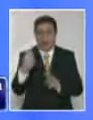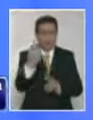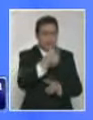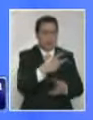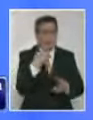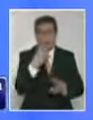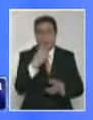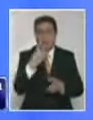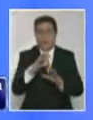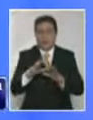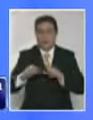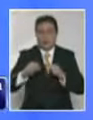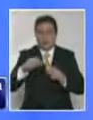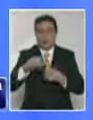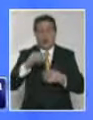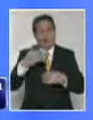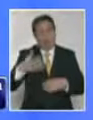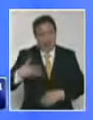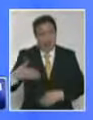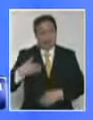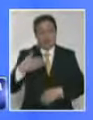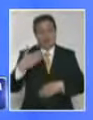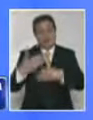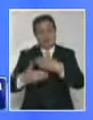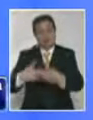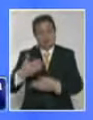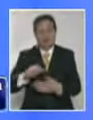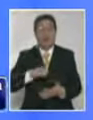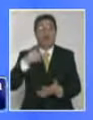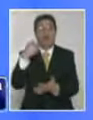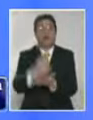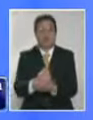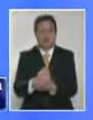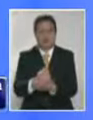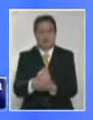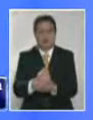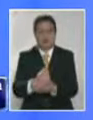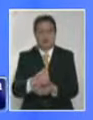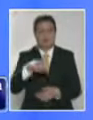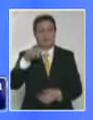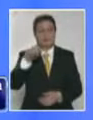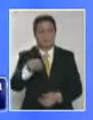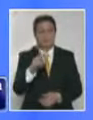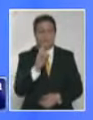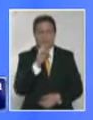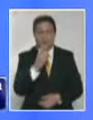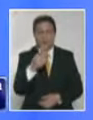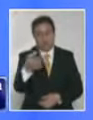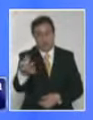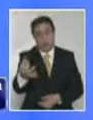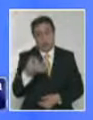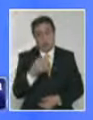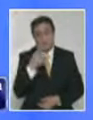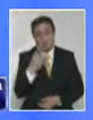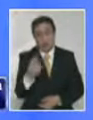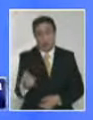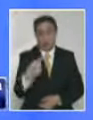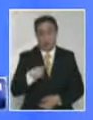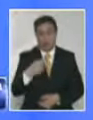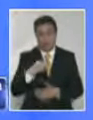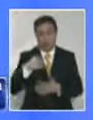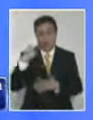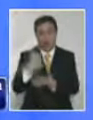y eso fue desembocando lamentablemente en lo que pasó. O sea, yo te digo, si tú me dices que hubo un